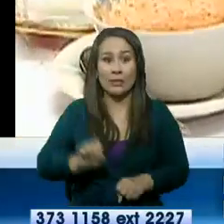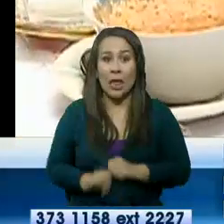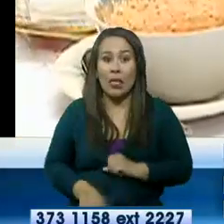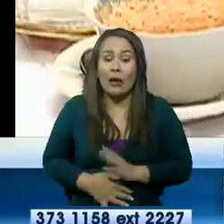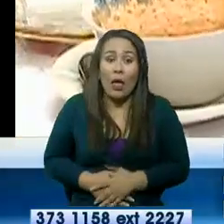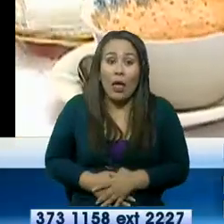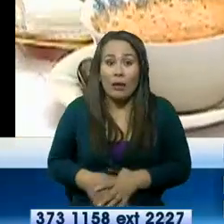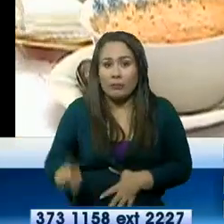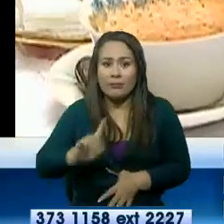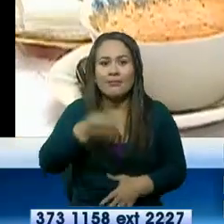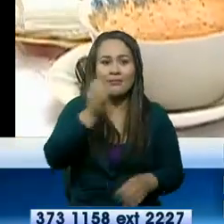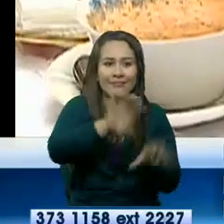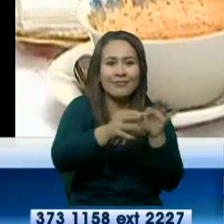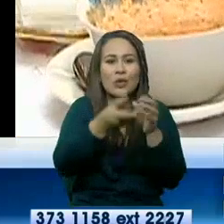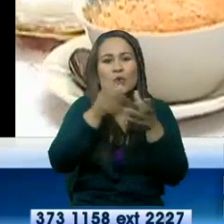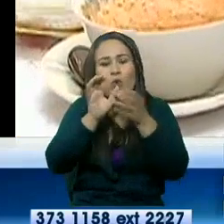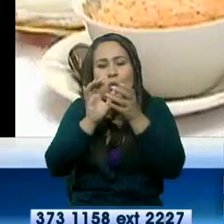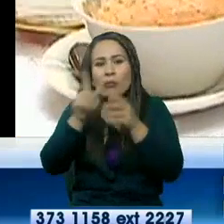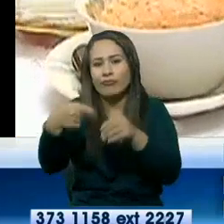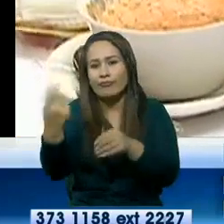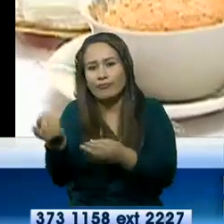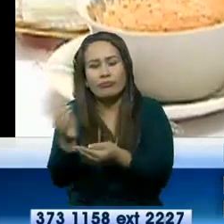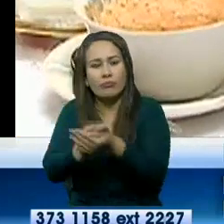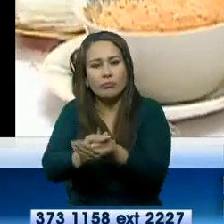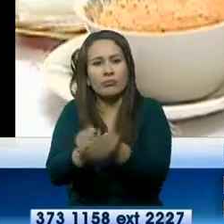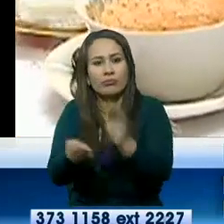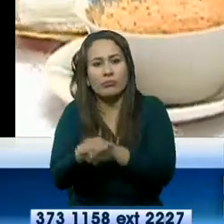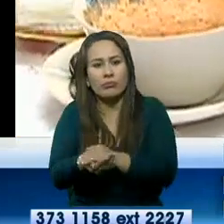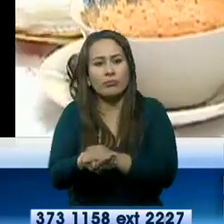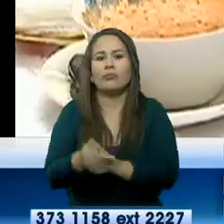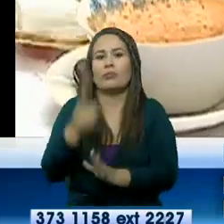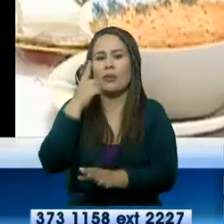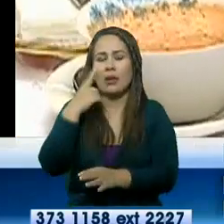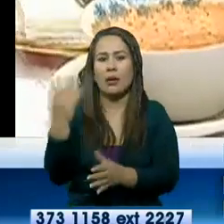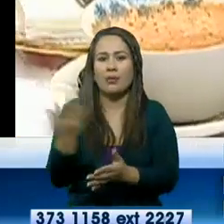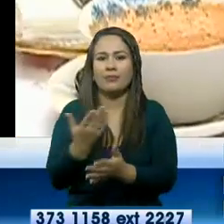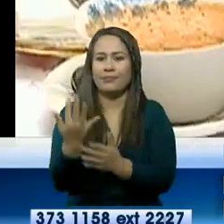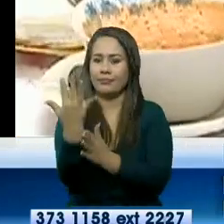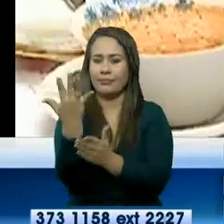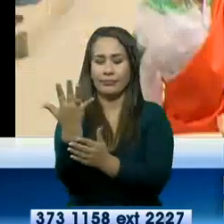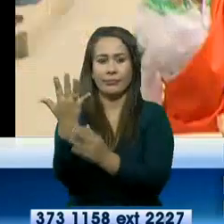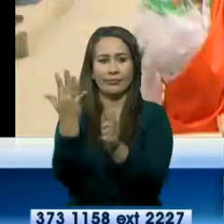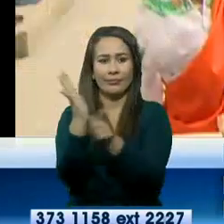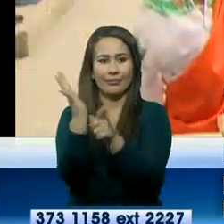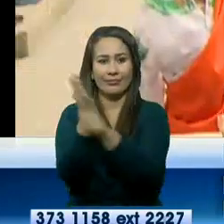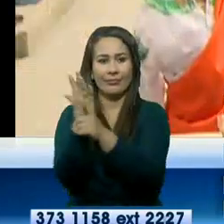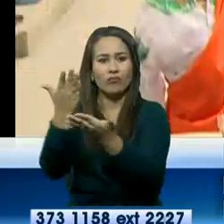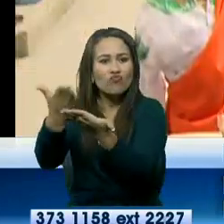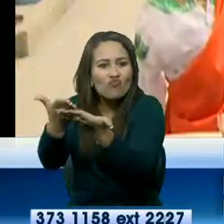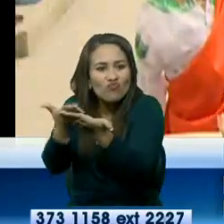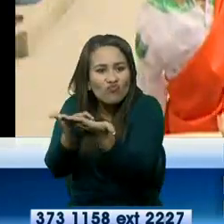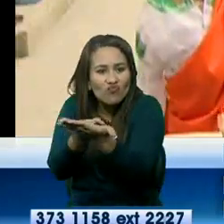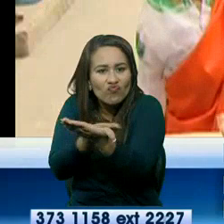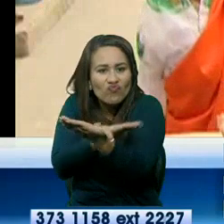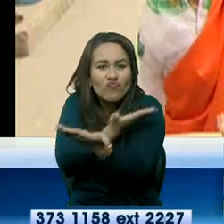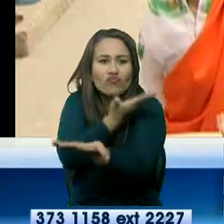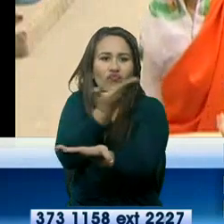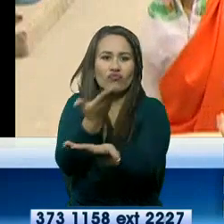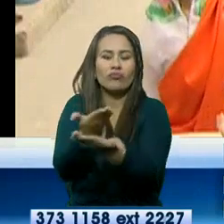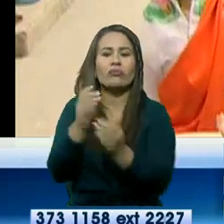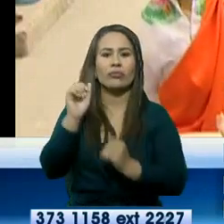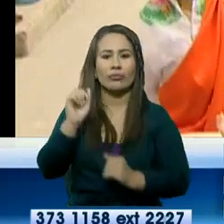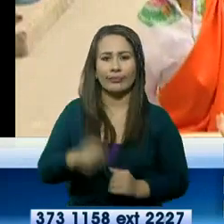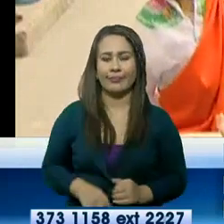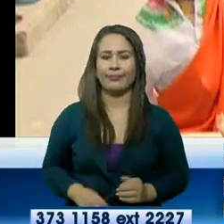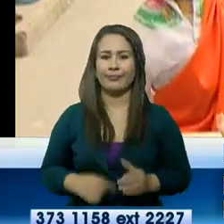nadie. ¿Cómo le prepara el guarango? Igual, el guarango, ahorita eso se saca del penco. El penco es donde se saca la porción